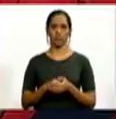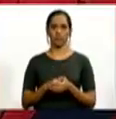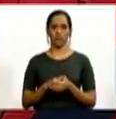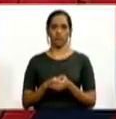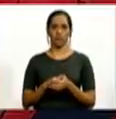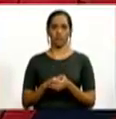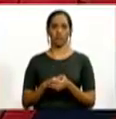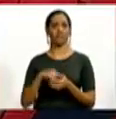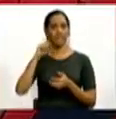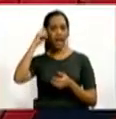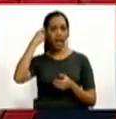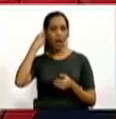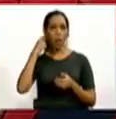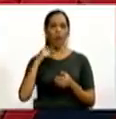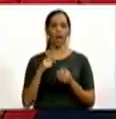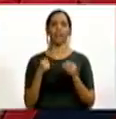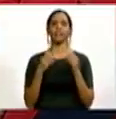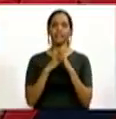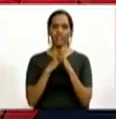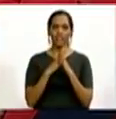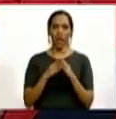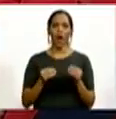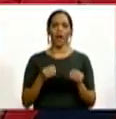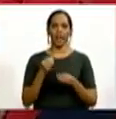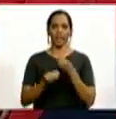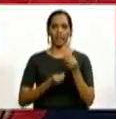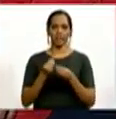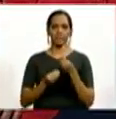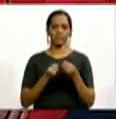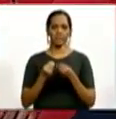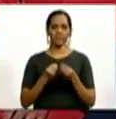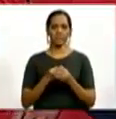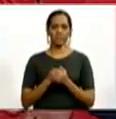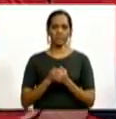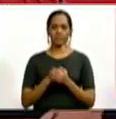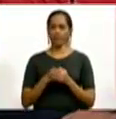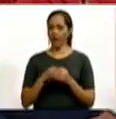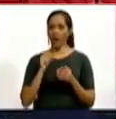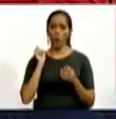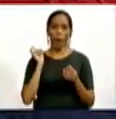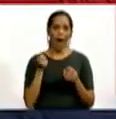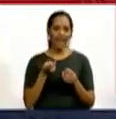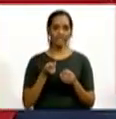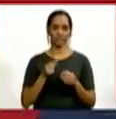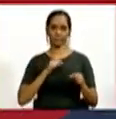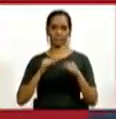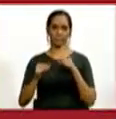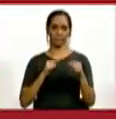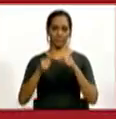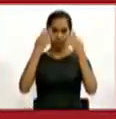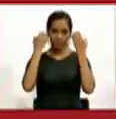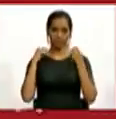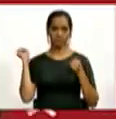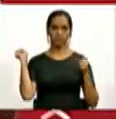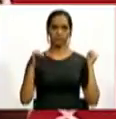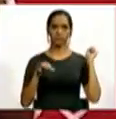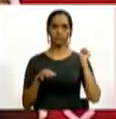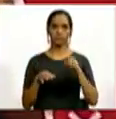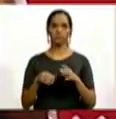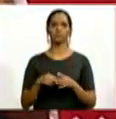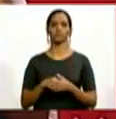Que se recuerde todo lo que estaba haciendo en Guárico, dirigiendo las guarimbas, pagando a